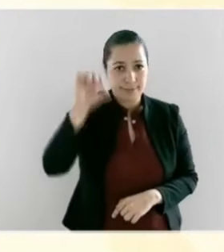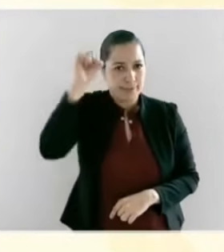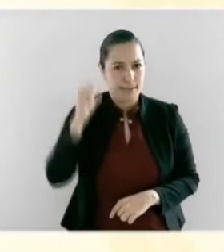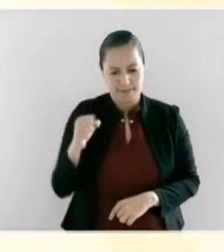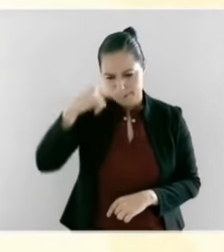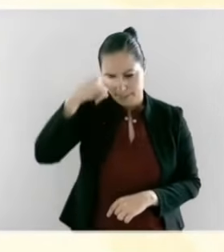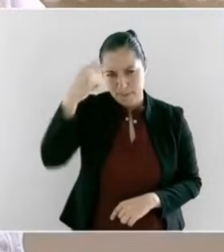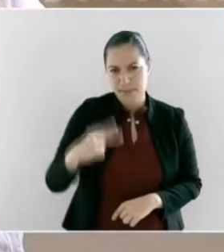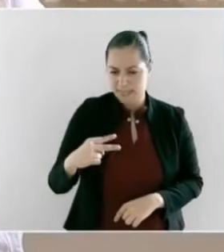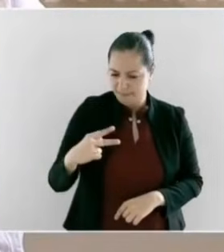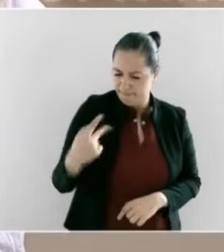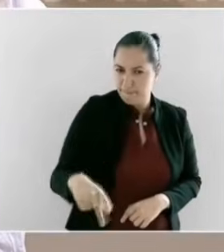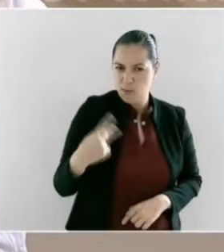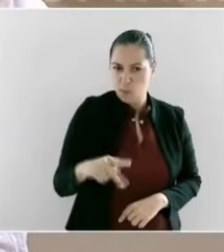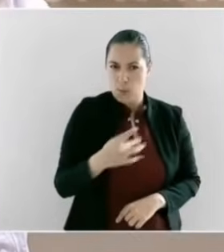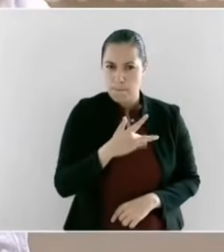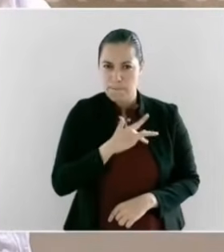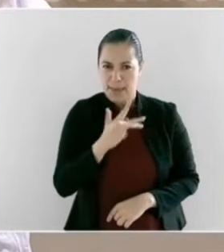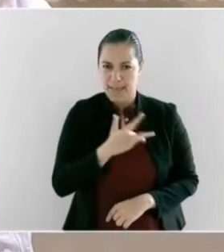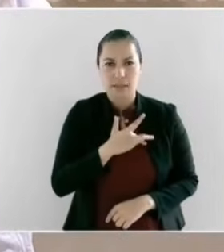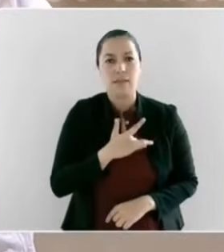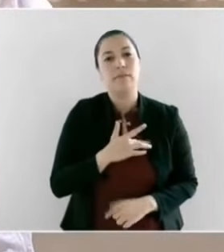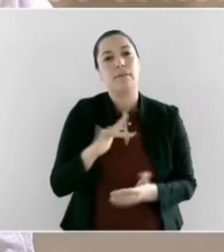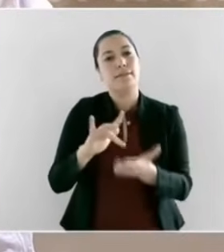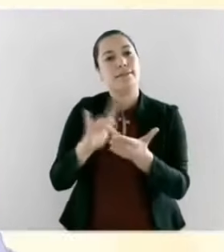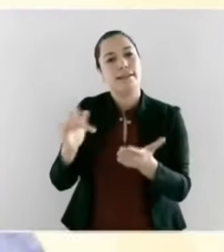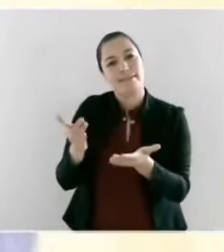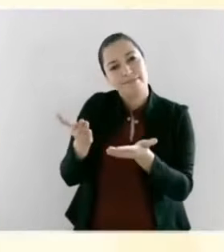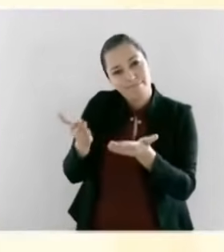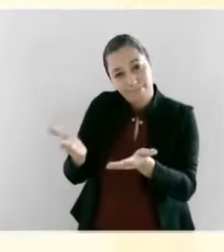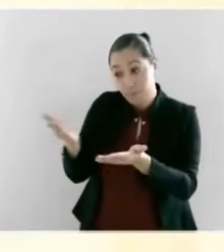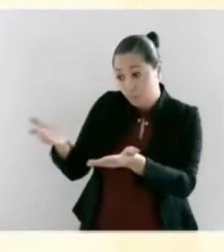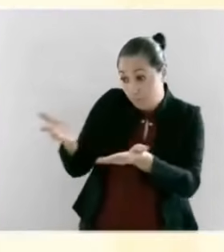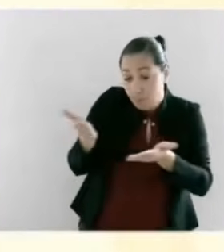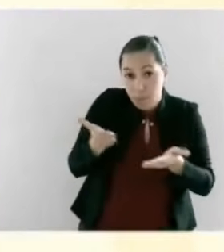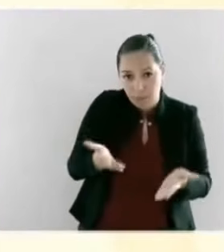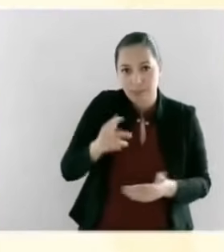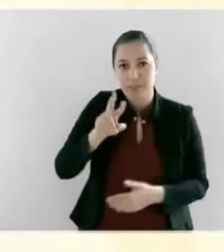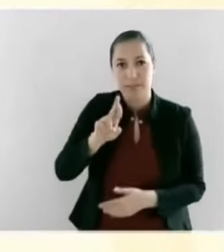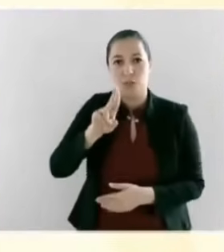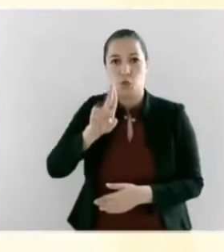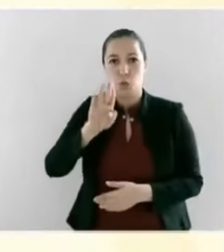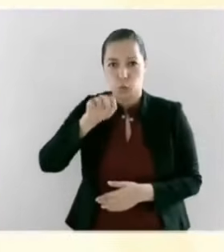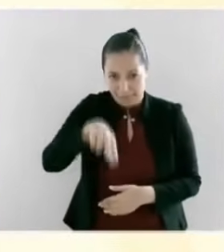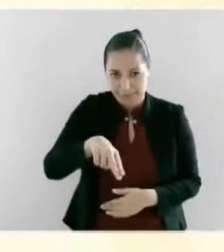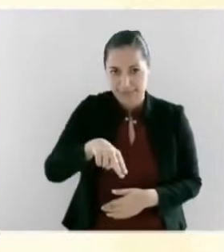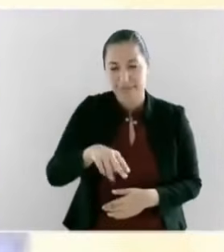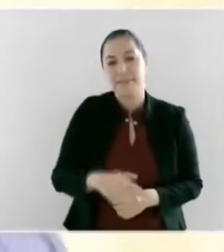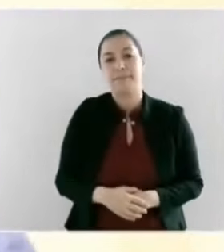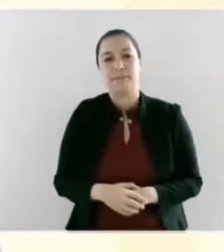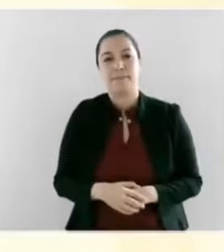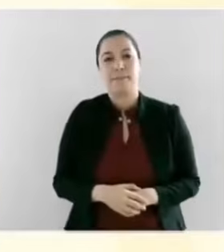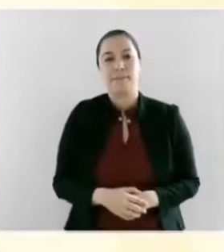nuestra patria. Muchas gracias, Rubén, por estar aquí con nosotros.